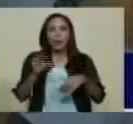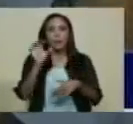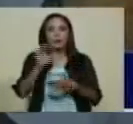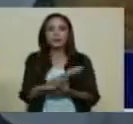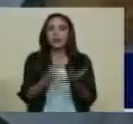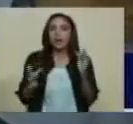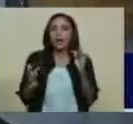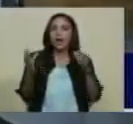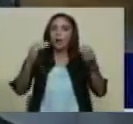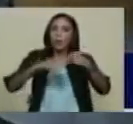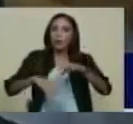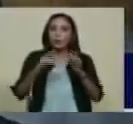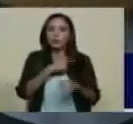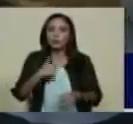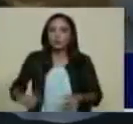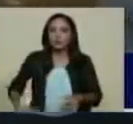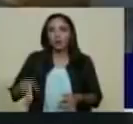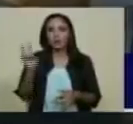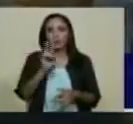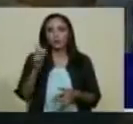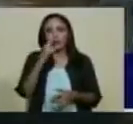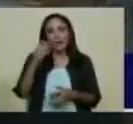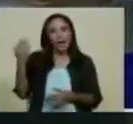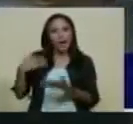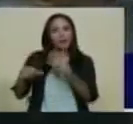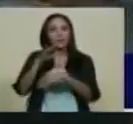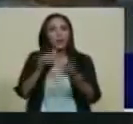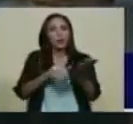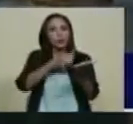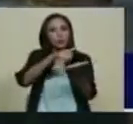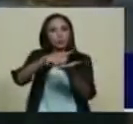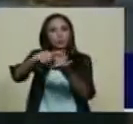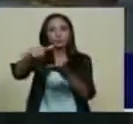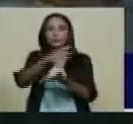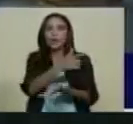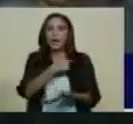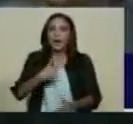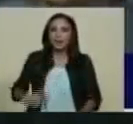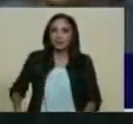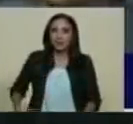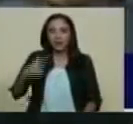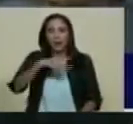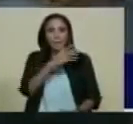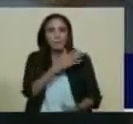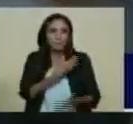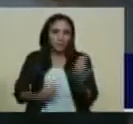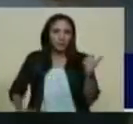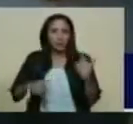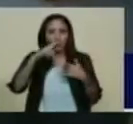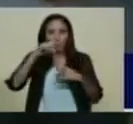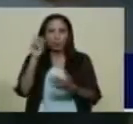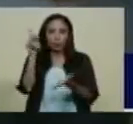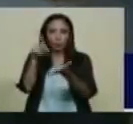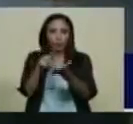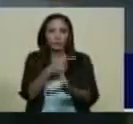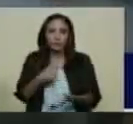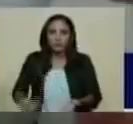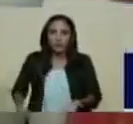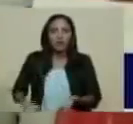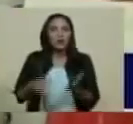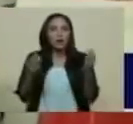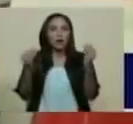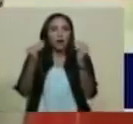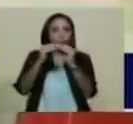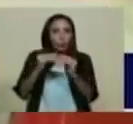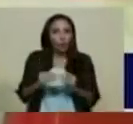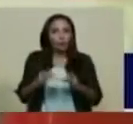convenio China-Venezuela. Después de esa gira que hizo nuestro presidente Nicolás Maduro, nuestro ministro Hugo Roa, hoy vemos cristalizados todos esos